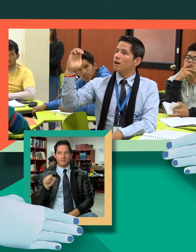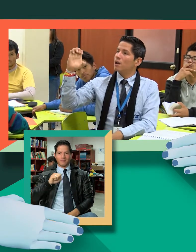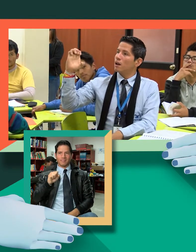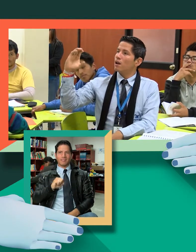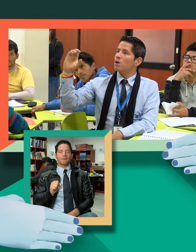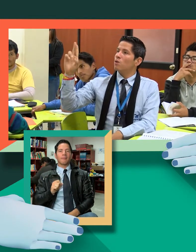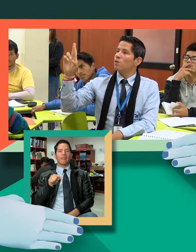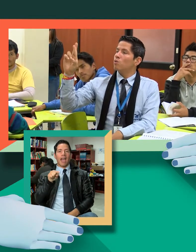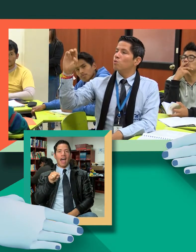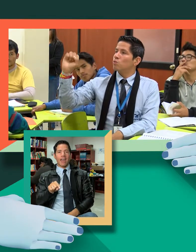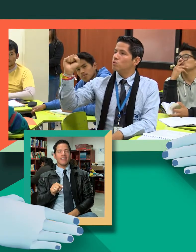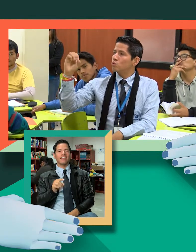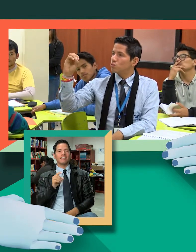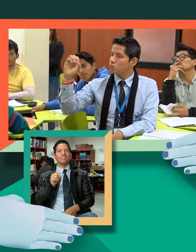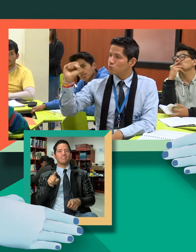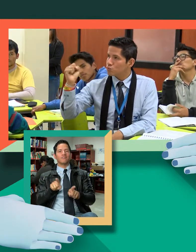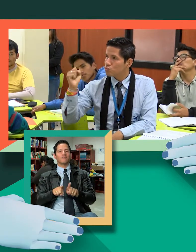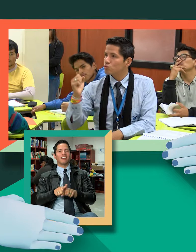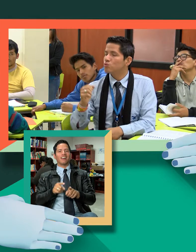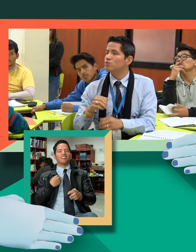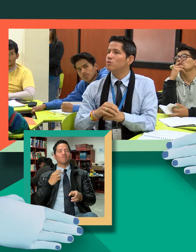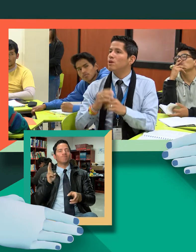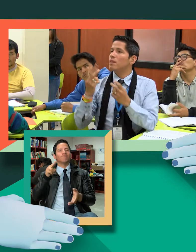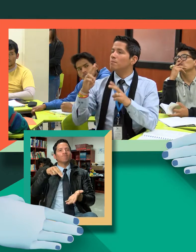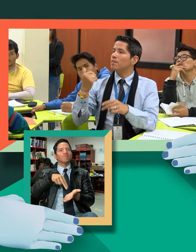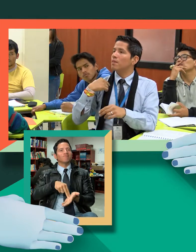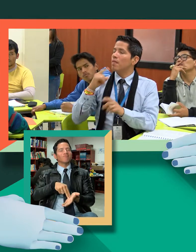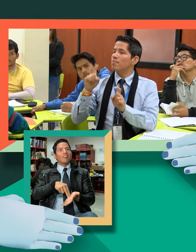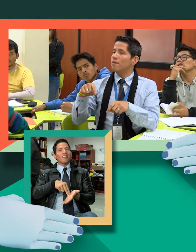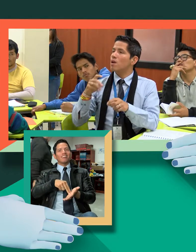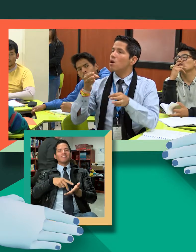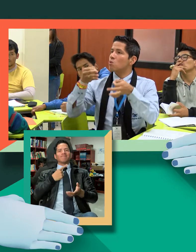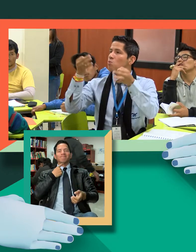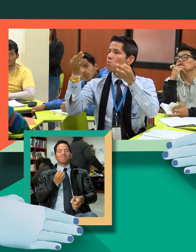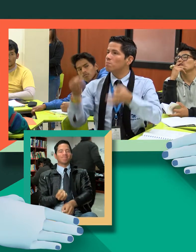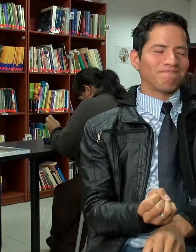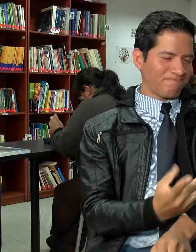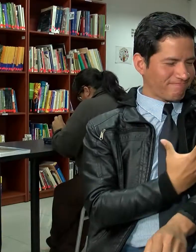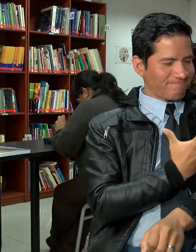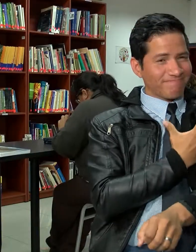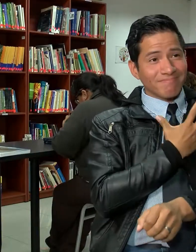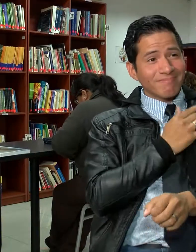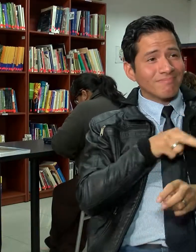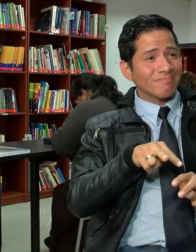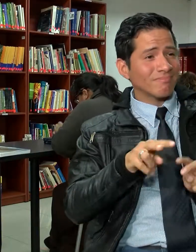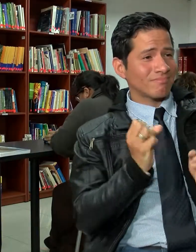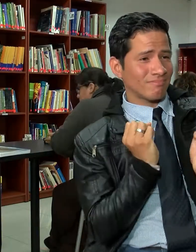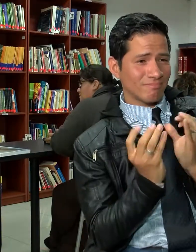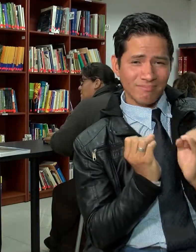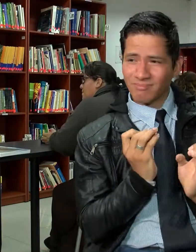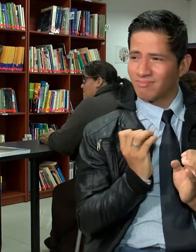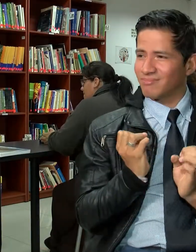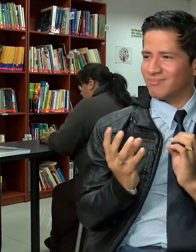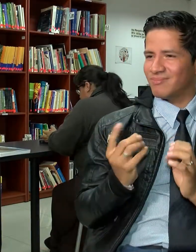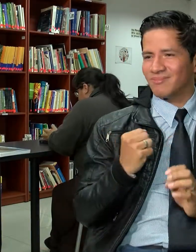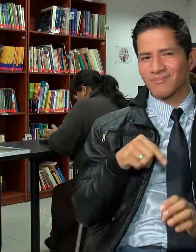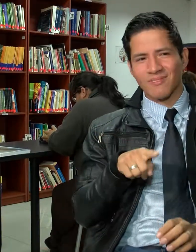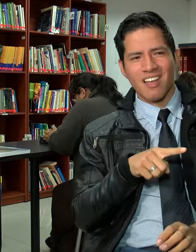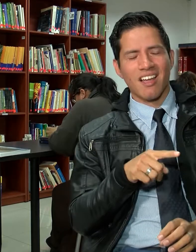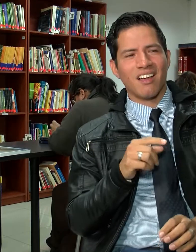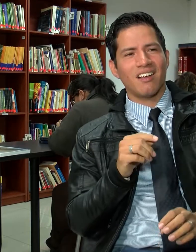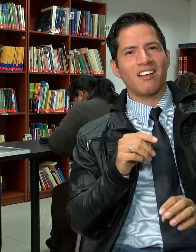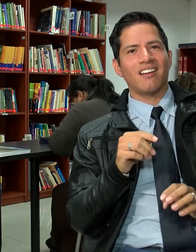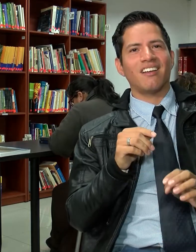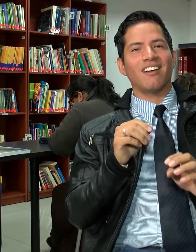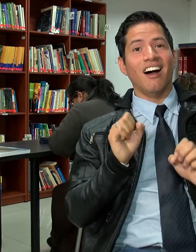Allí fue justamente donde yo sentí un cambio positivo. Me sentí como en casa. Sobre todo, muy cómodo,